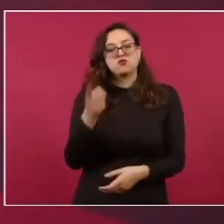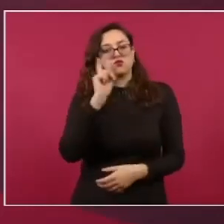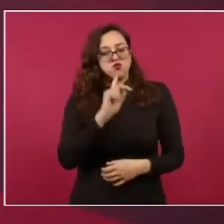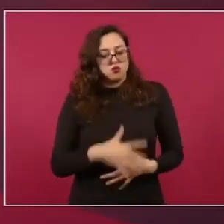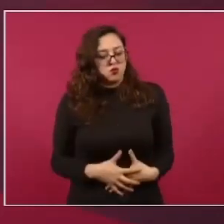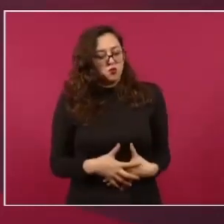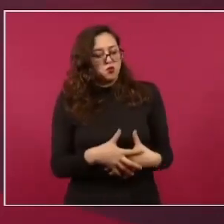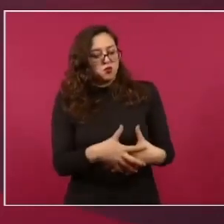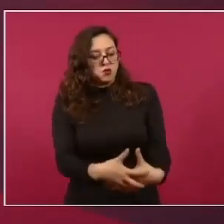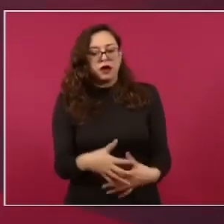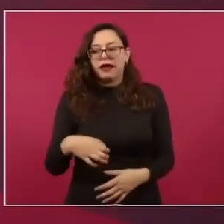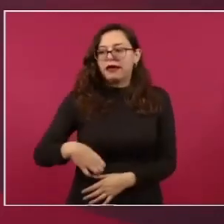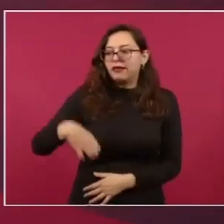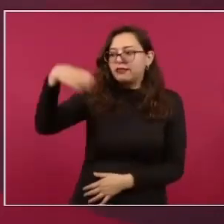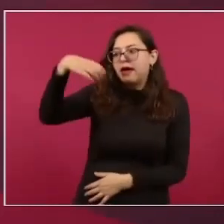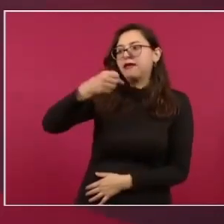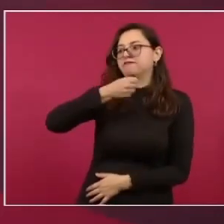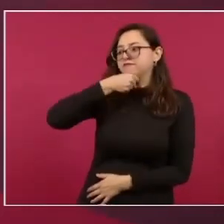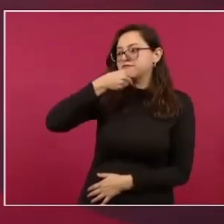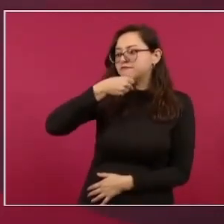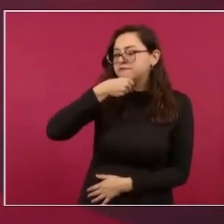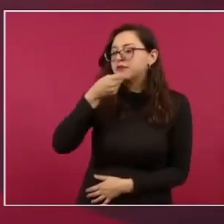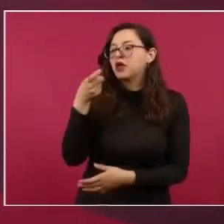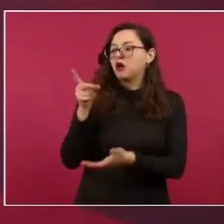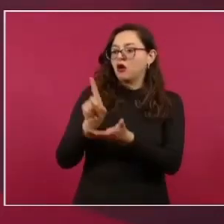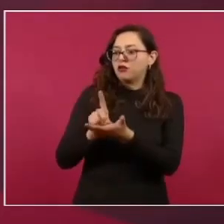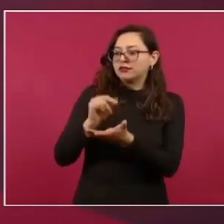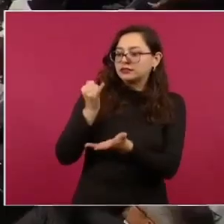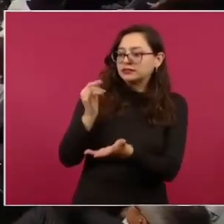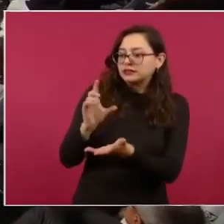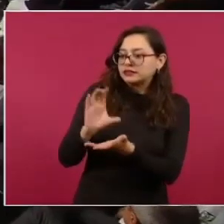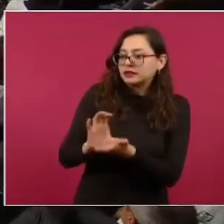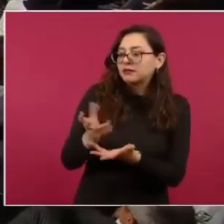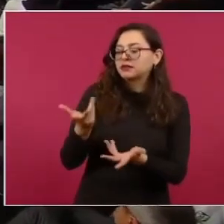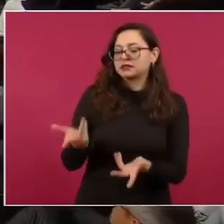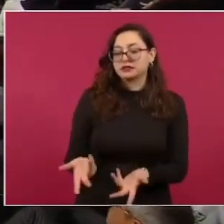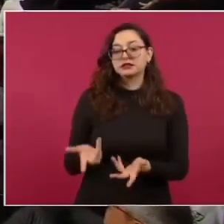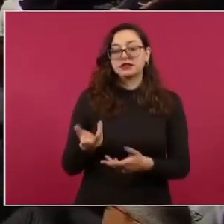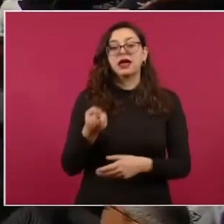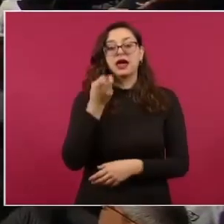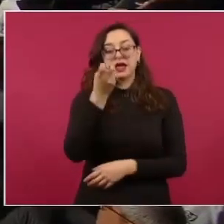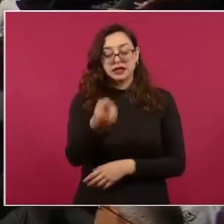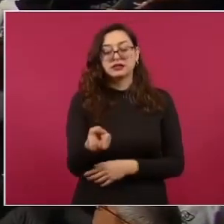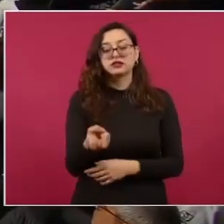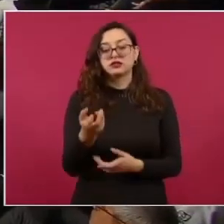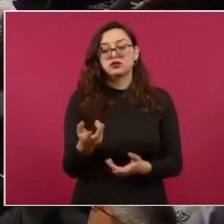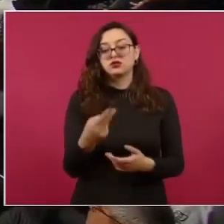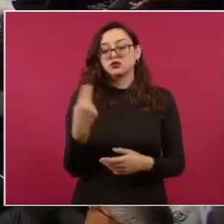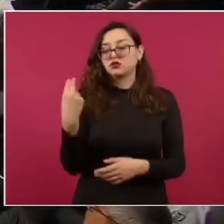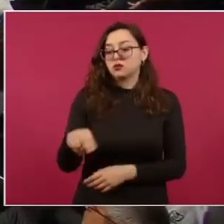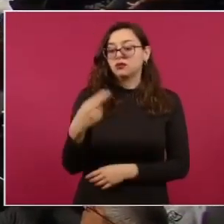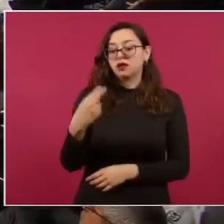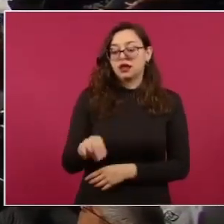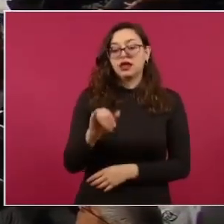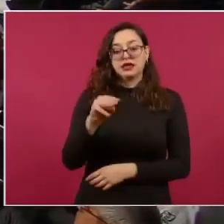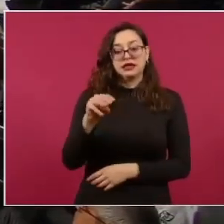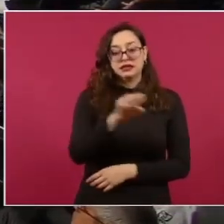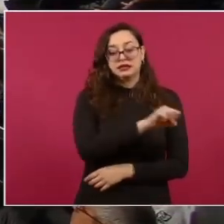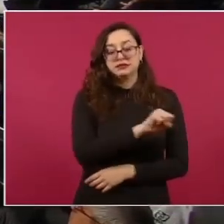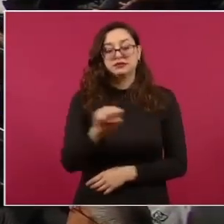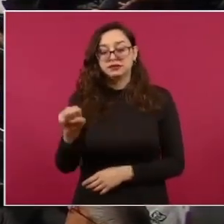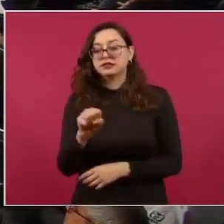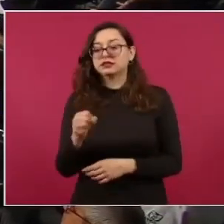invalidez, establecido como un servicio descentralizado del Estado bajo el nombre de Instituto de Seguros Sociales, financiado de